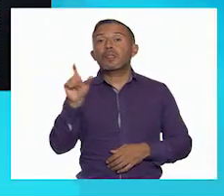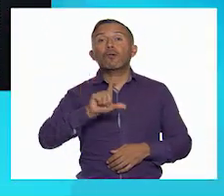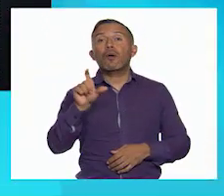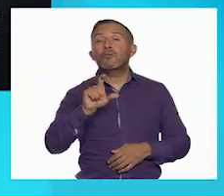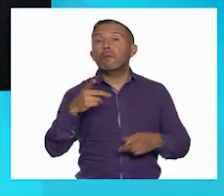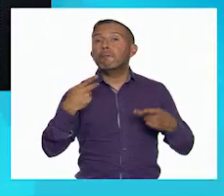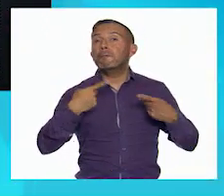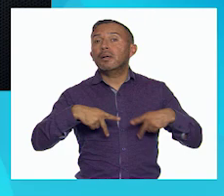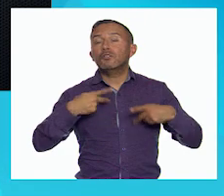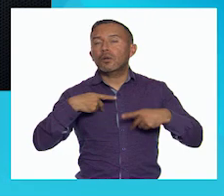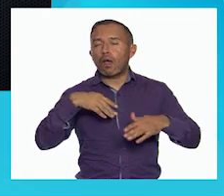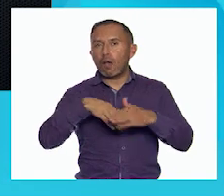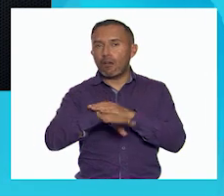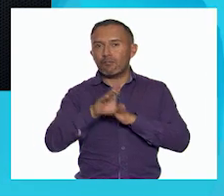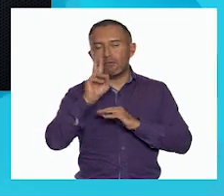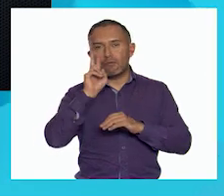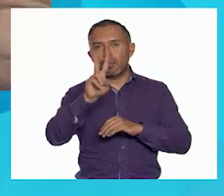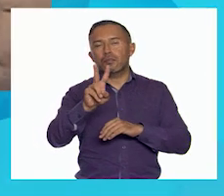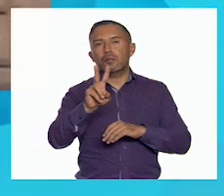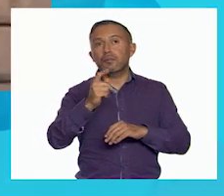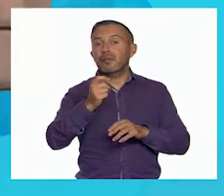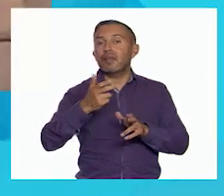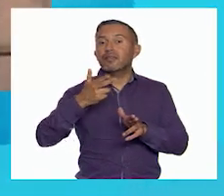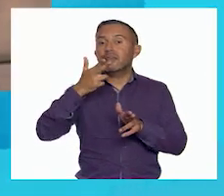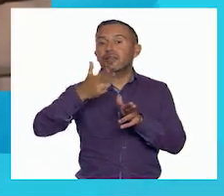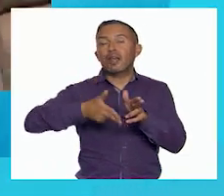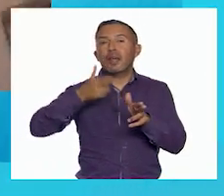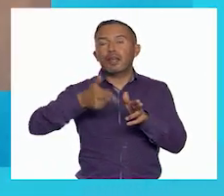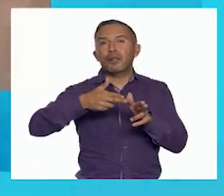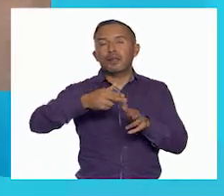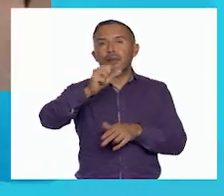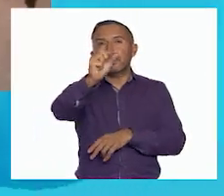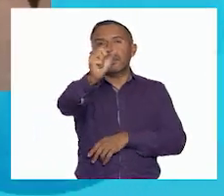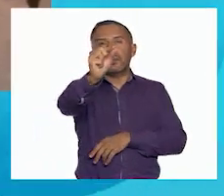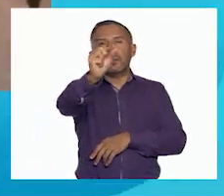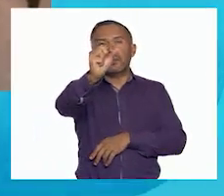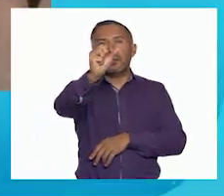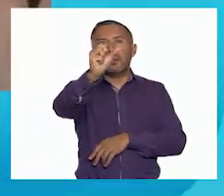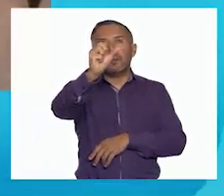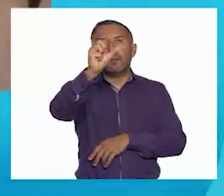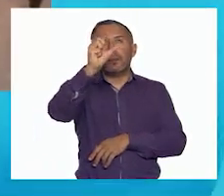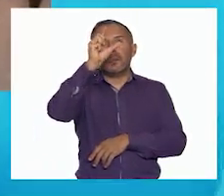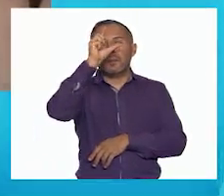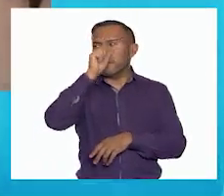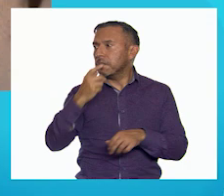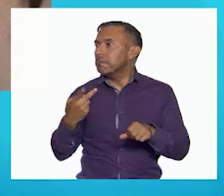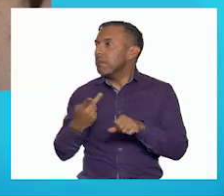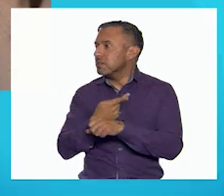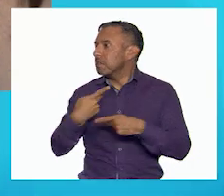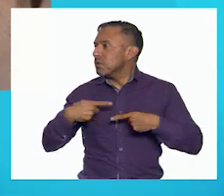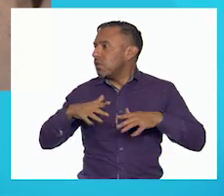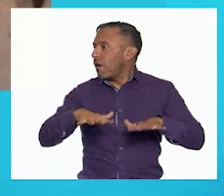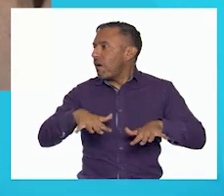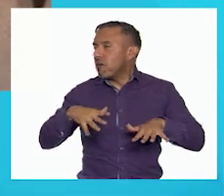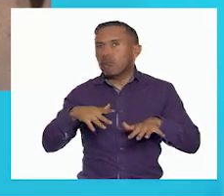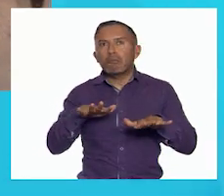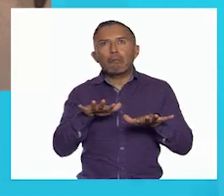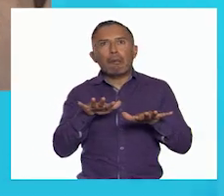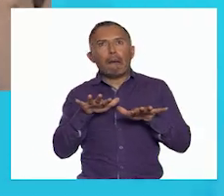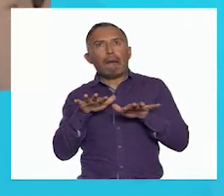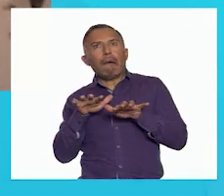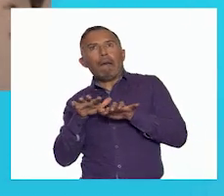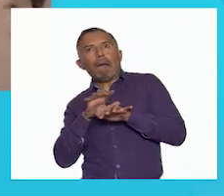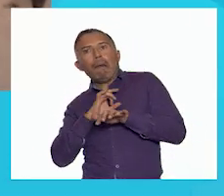por primera vez la imagen de un tren en la pantalla, ¿qué crees que pasaba, Pili? ¿Se asustaban? Se asustaban e